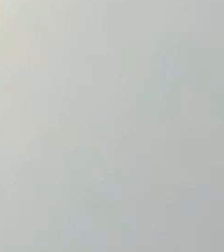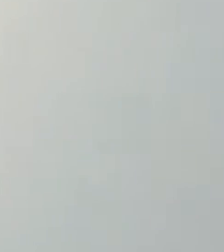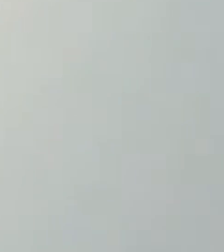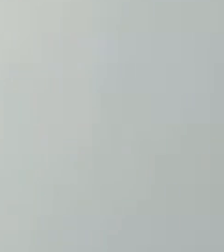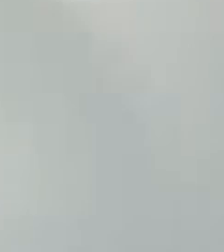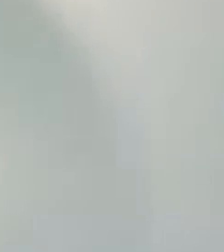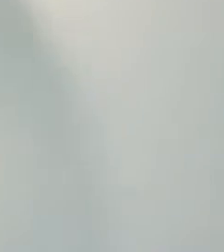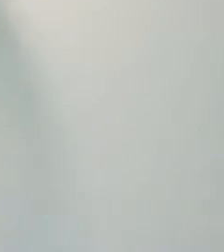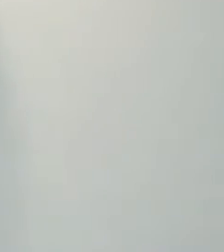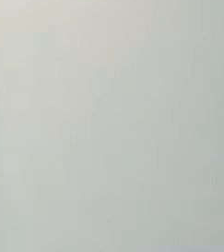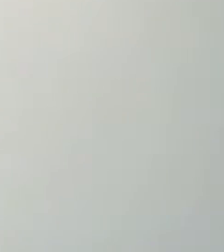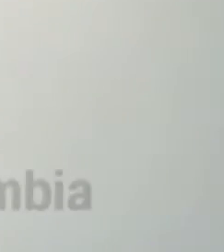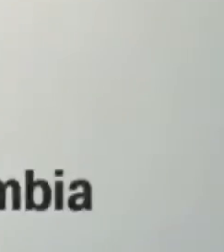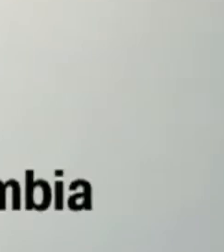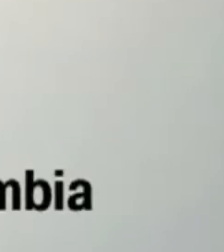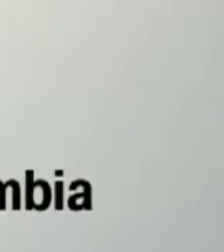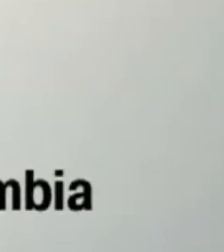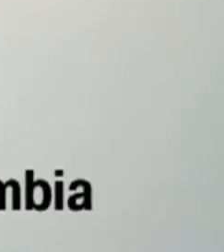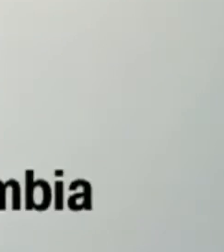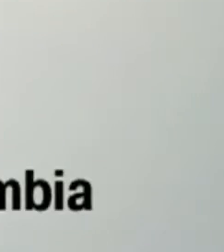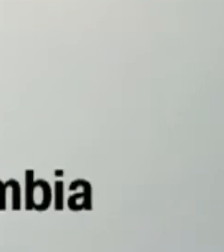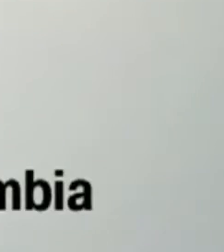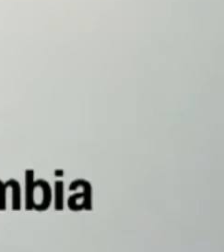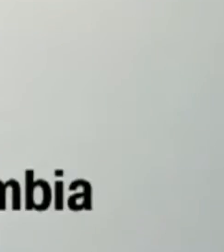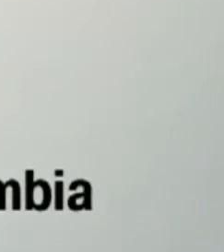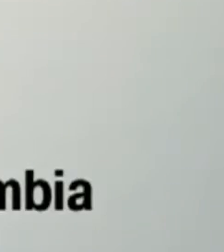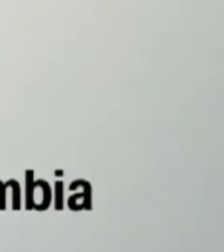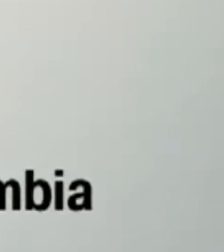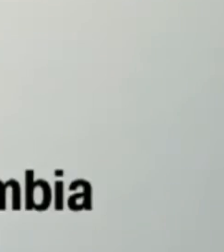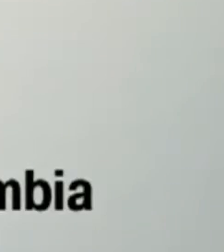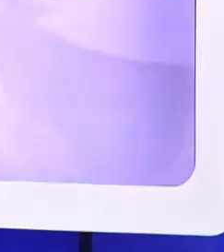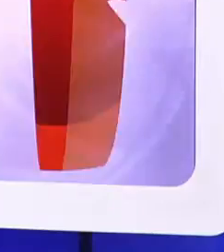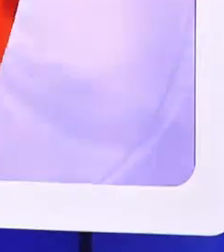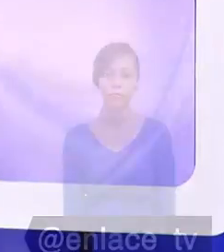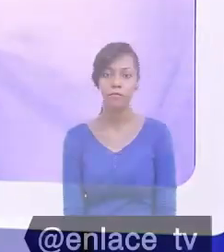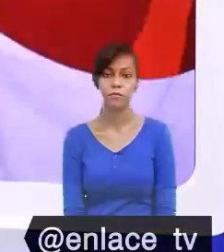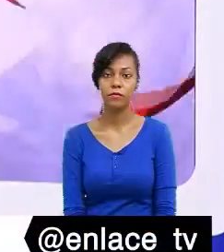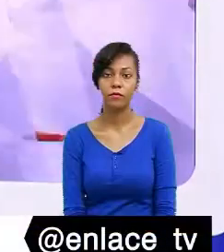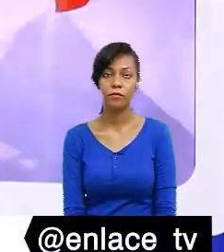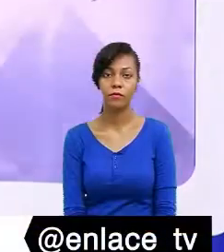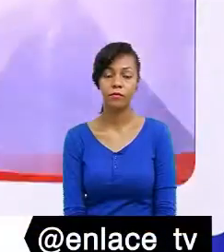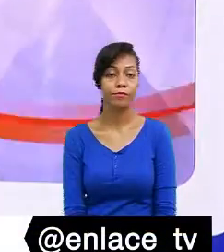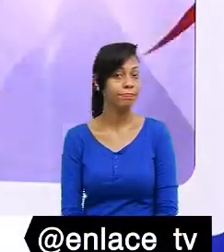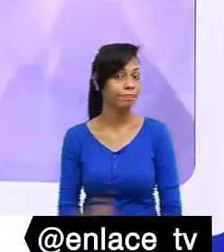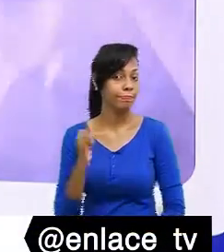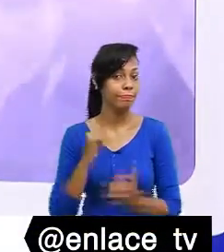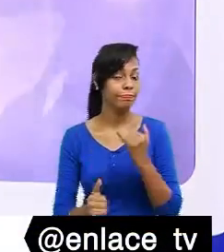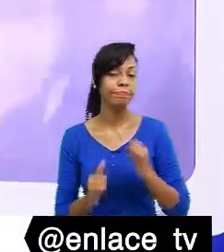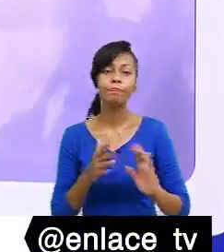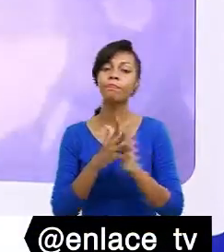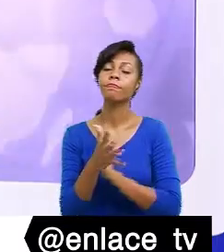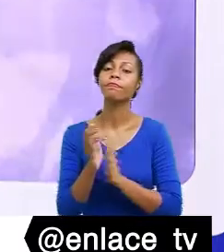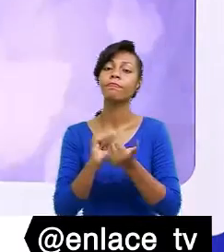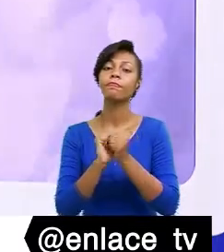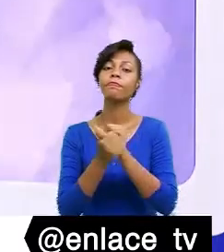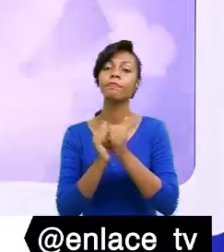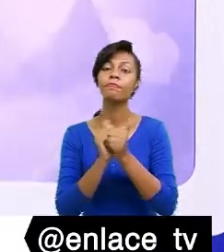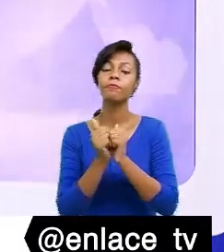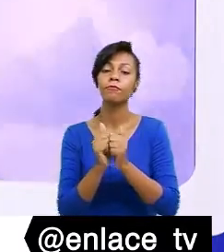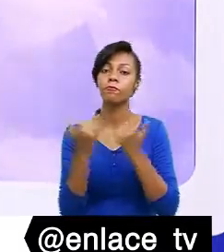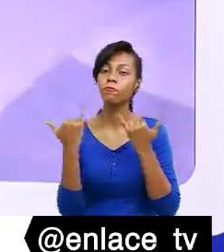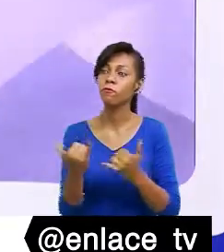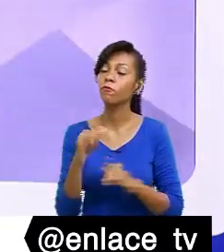Gourmet, ahora en su nueva sede en el Barrio Colombia. Finalizan los deportes por la presente emisión. Ya